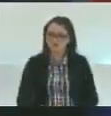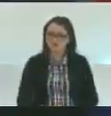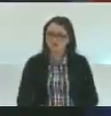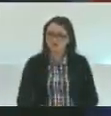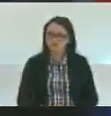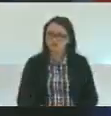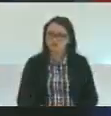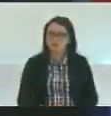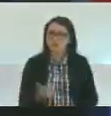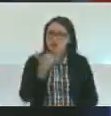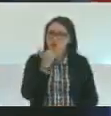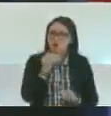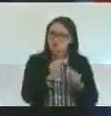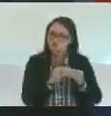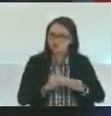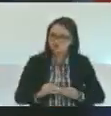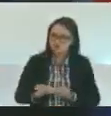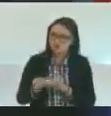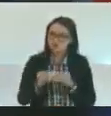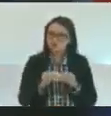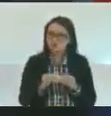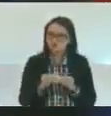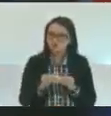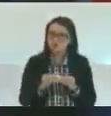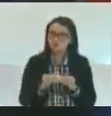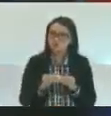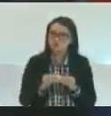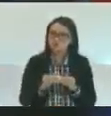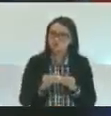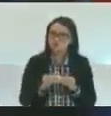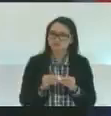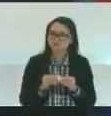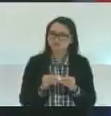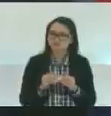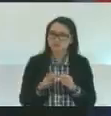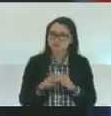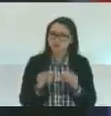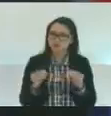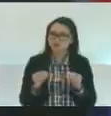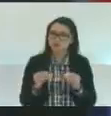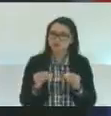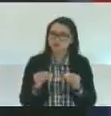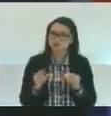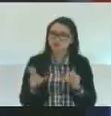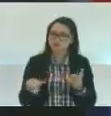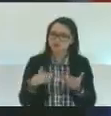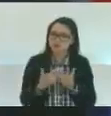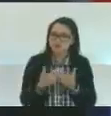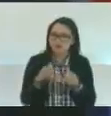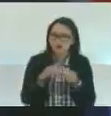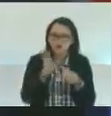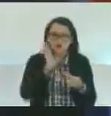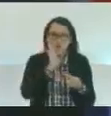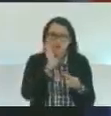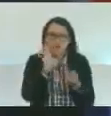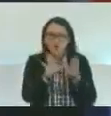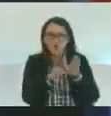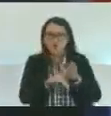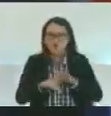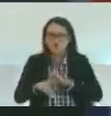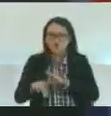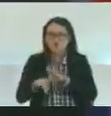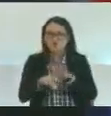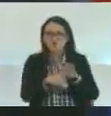rectificar los errores que se hayan cometido, acabar con las mafias corruptas.